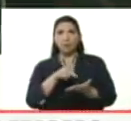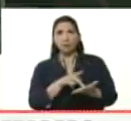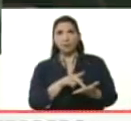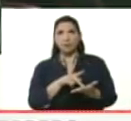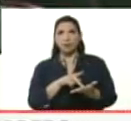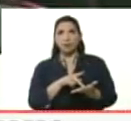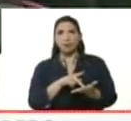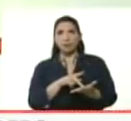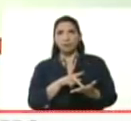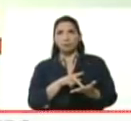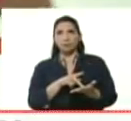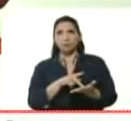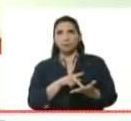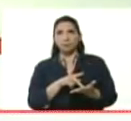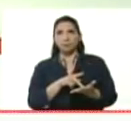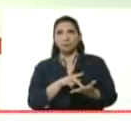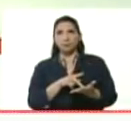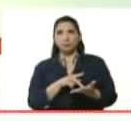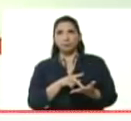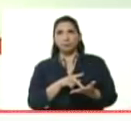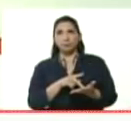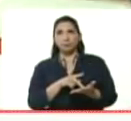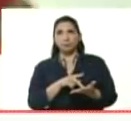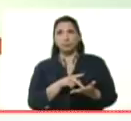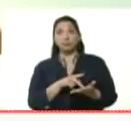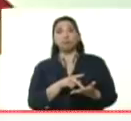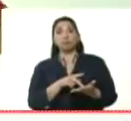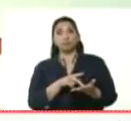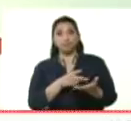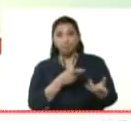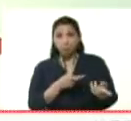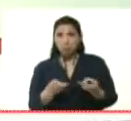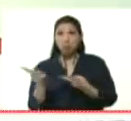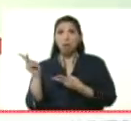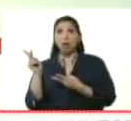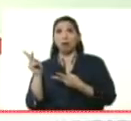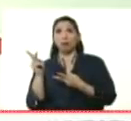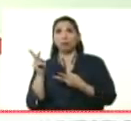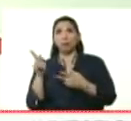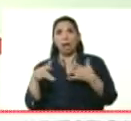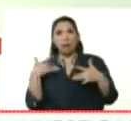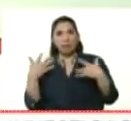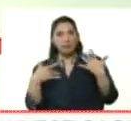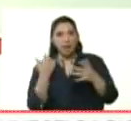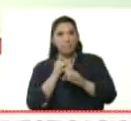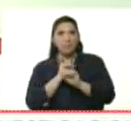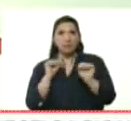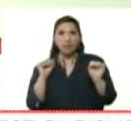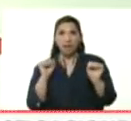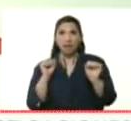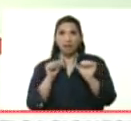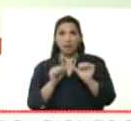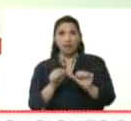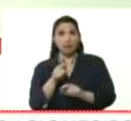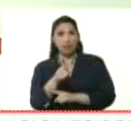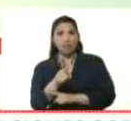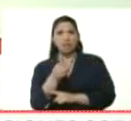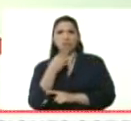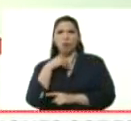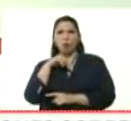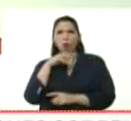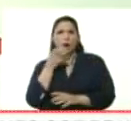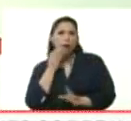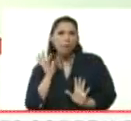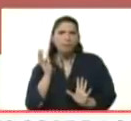invitado, Rafael. No a participar en una cosa más. En una actividad de esa, de la mañana, quedarse ahí porque la gente se mete ahí un fin de